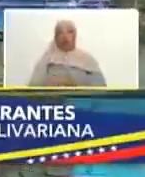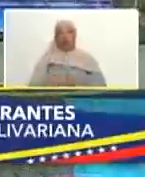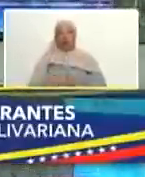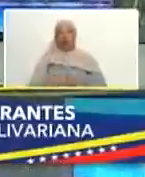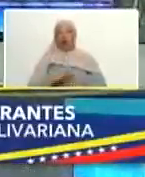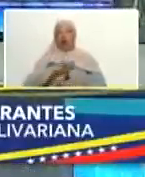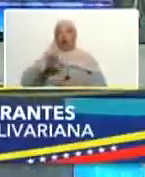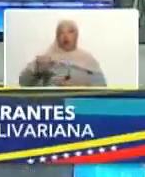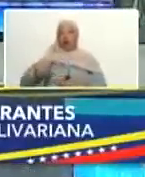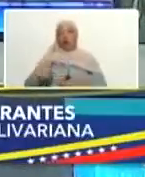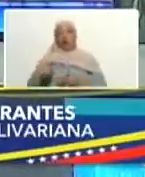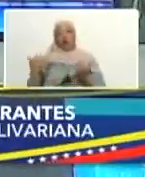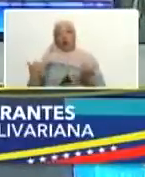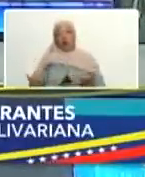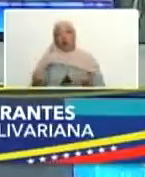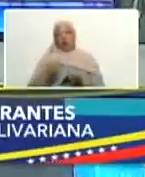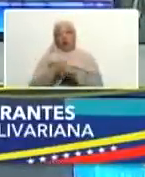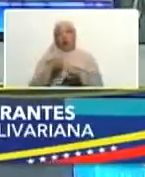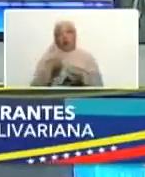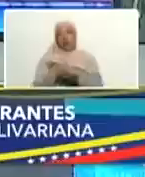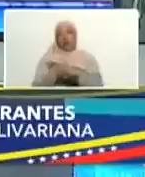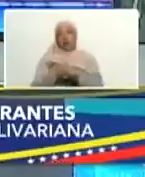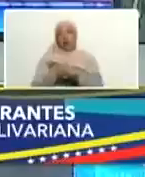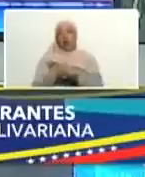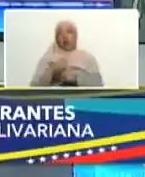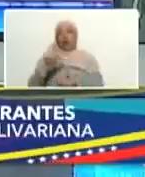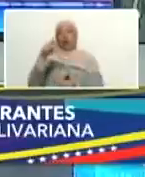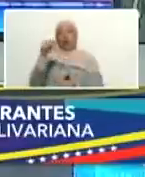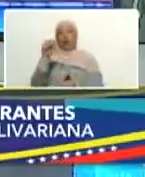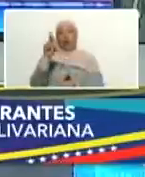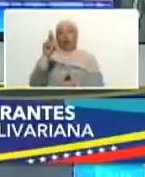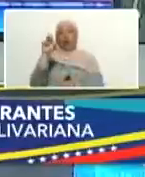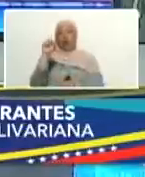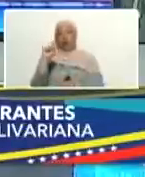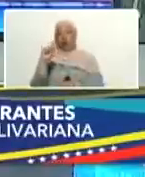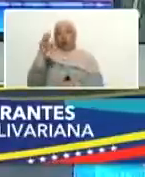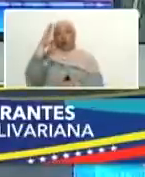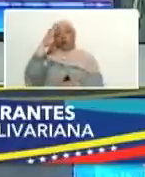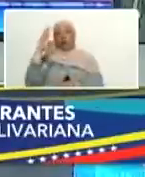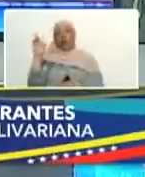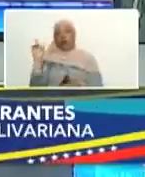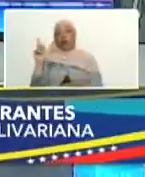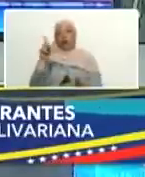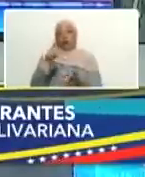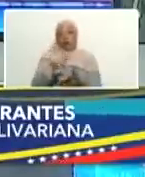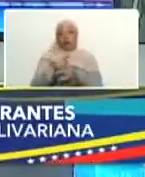Padrino López, general Hernández Lares, oficiales presentes,